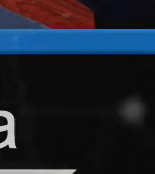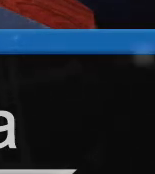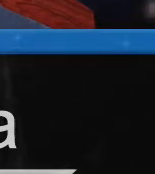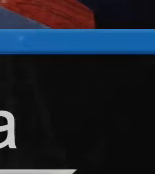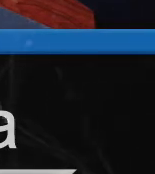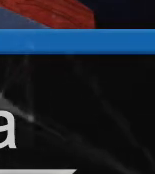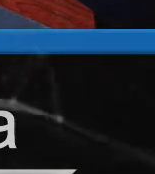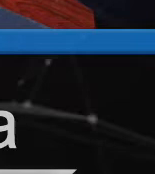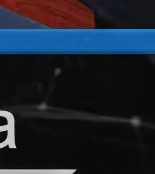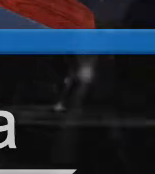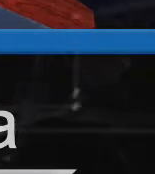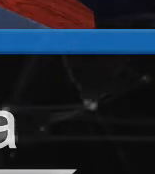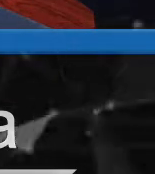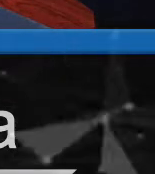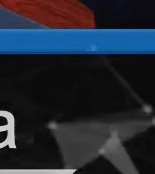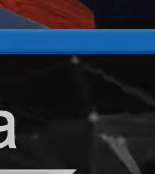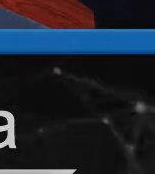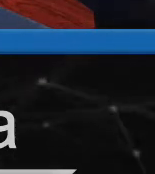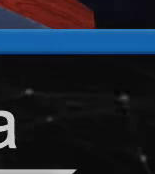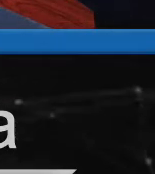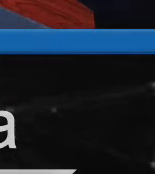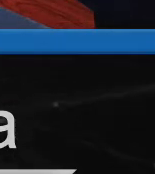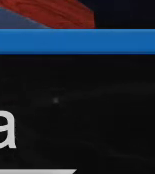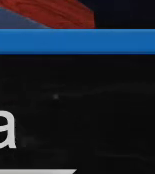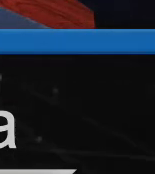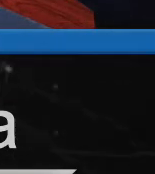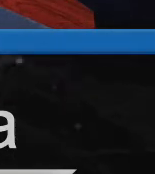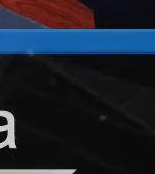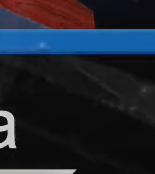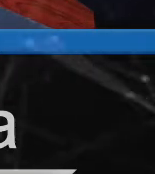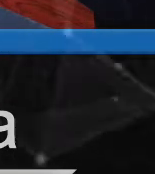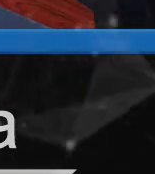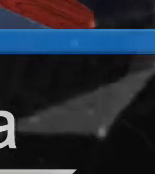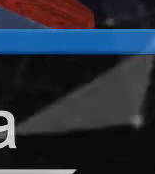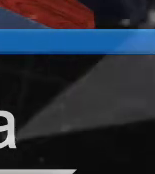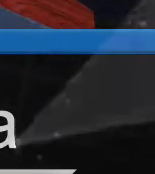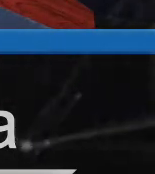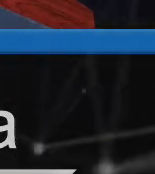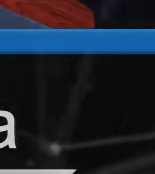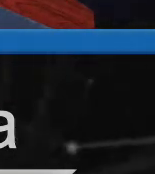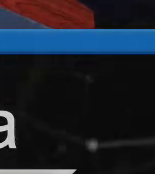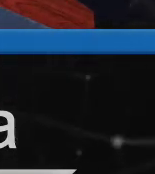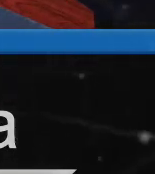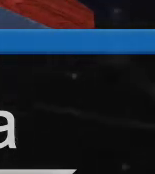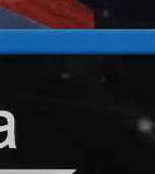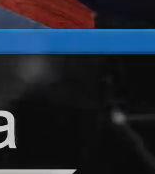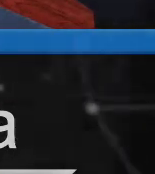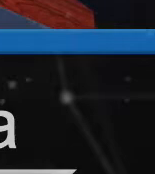La conferencia del presidente Andrés Manuel López Obrador en 5 minutos o menos.